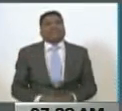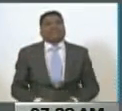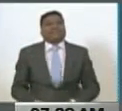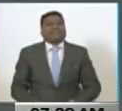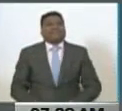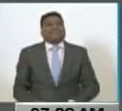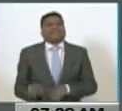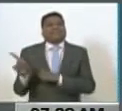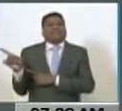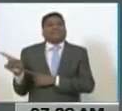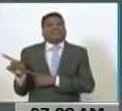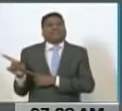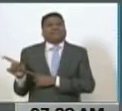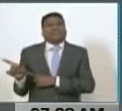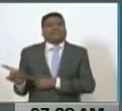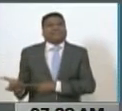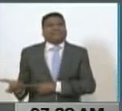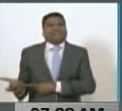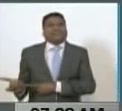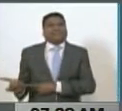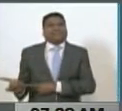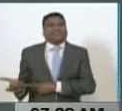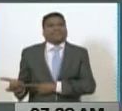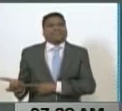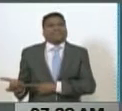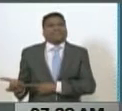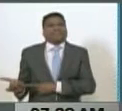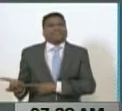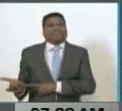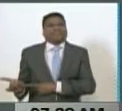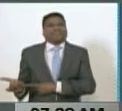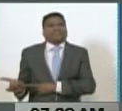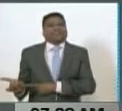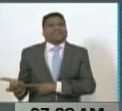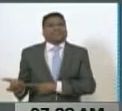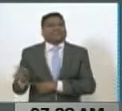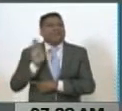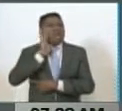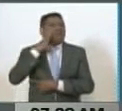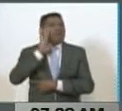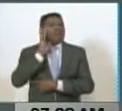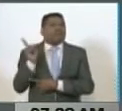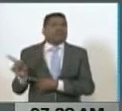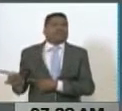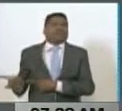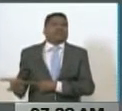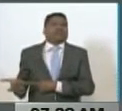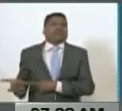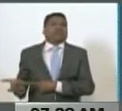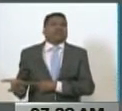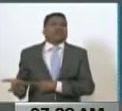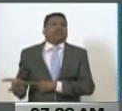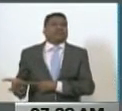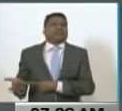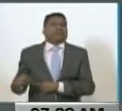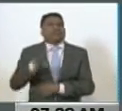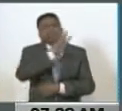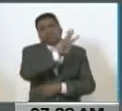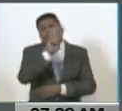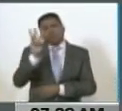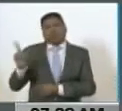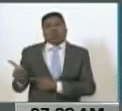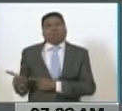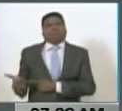@MisiónNevado y en Facebook con el nombre Misión Nevado, o a través del vínculo de su página web